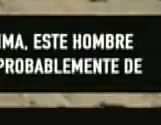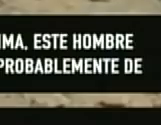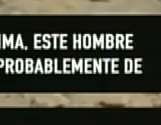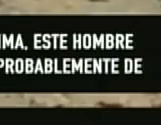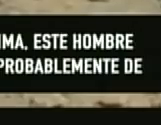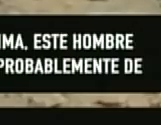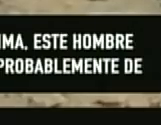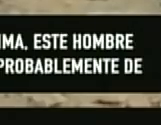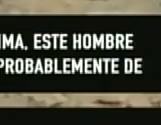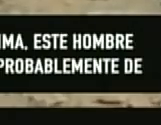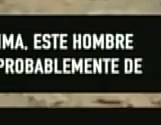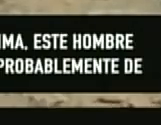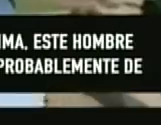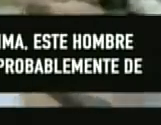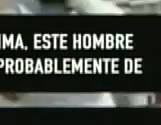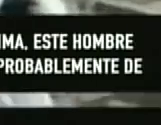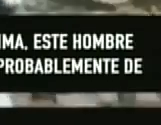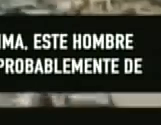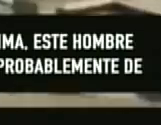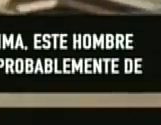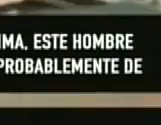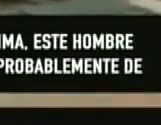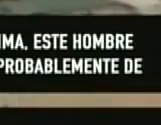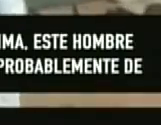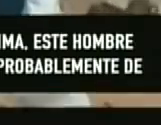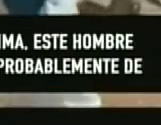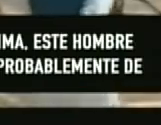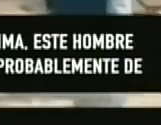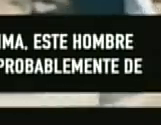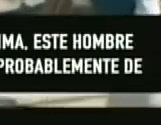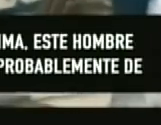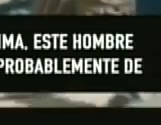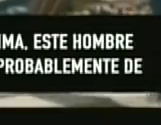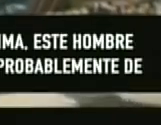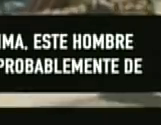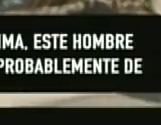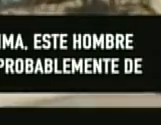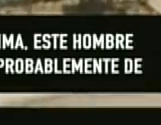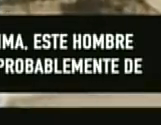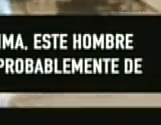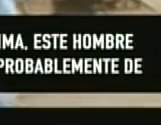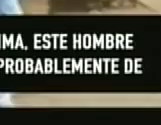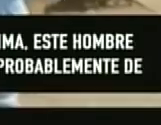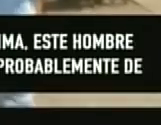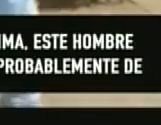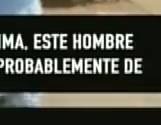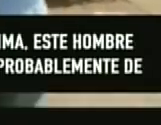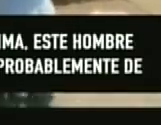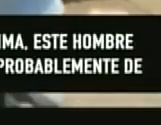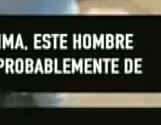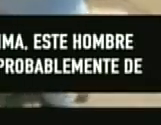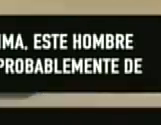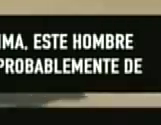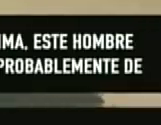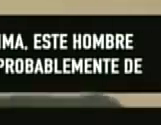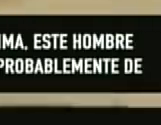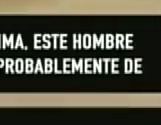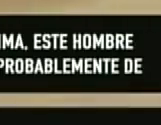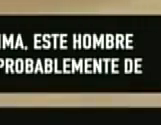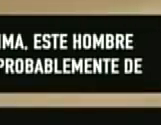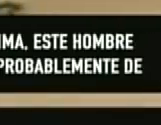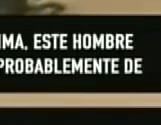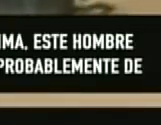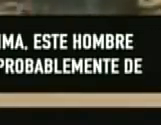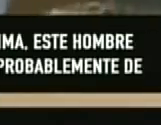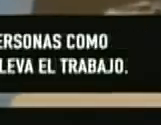Uno de los cientos de muertos de las últimas semanas en Lima. Este hombre murió en su casa en un barrio pobre de la capital